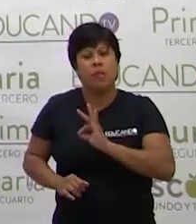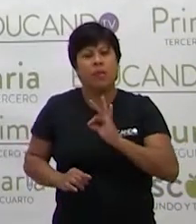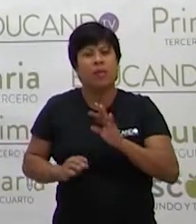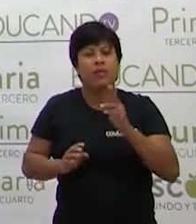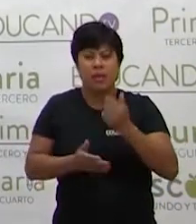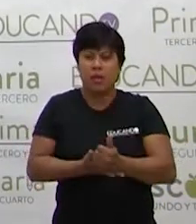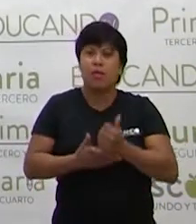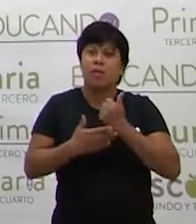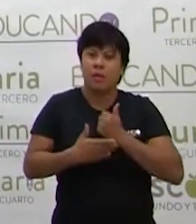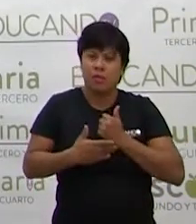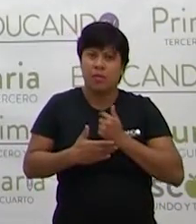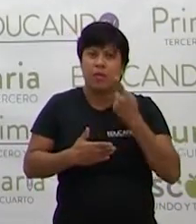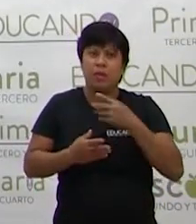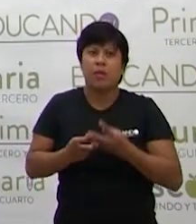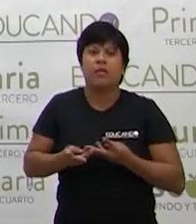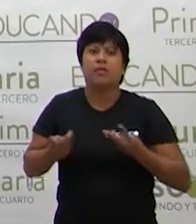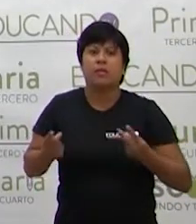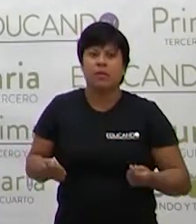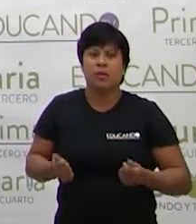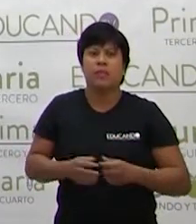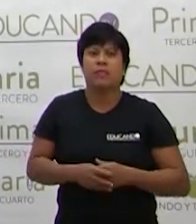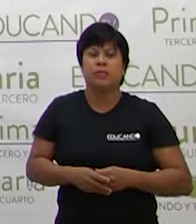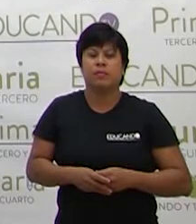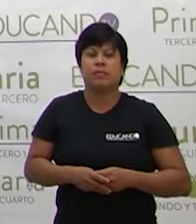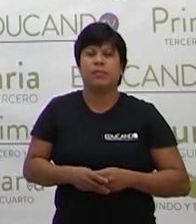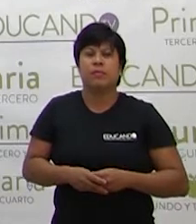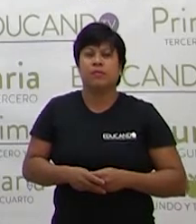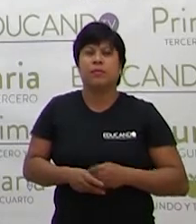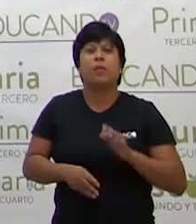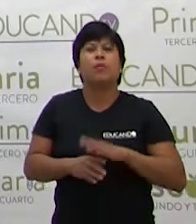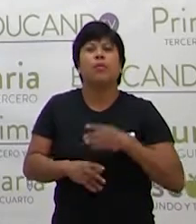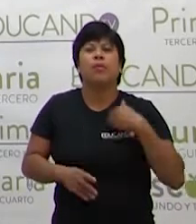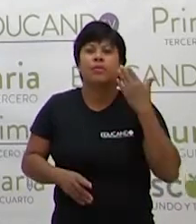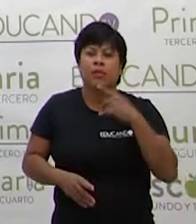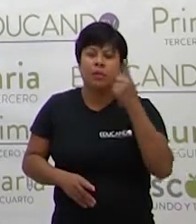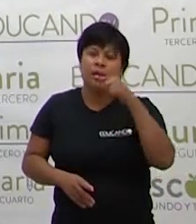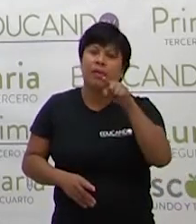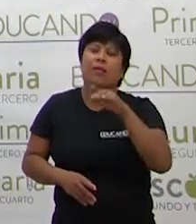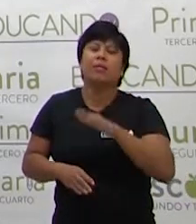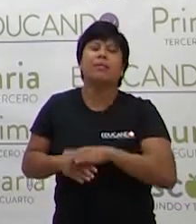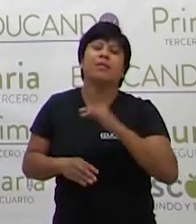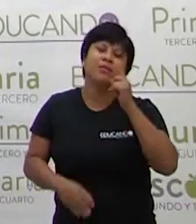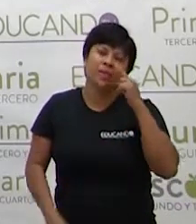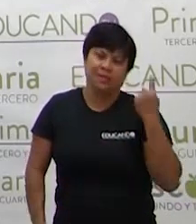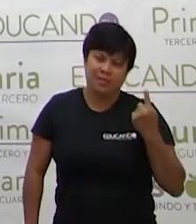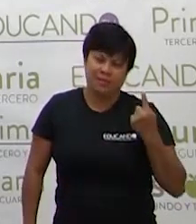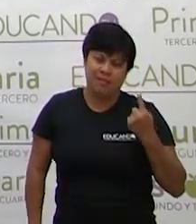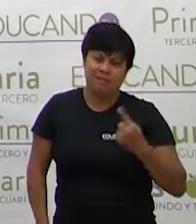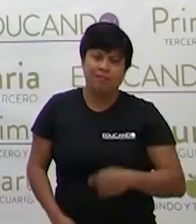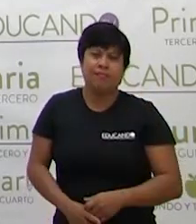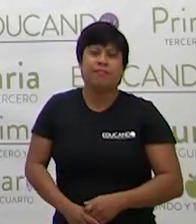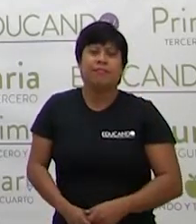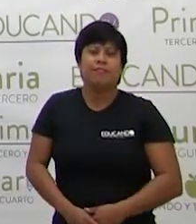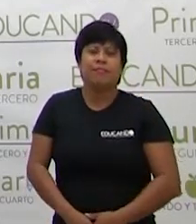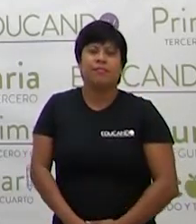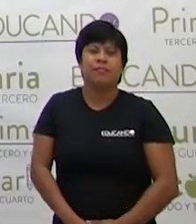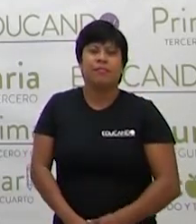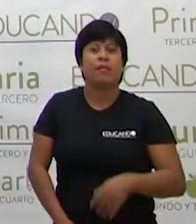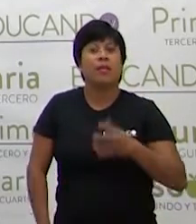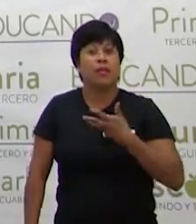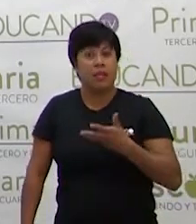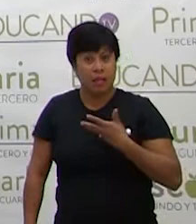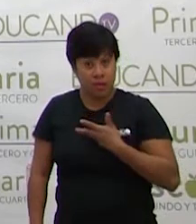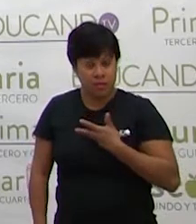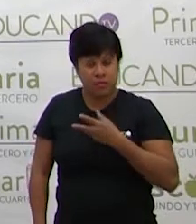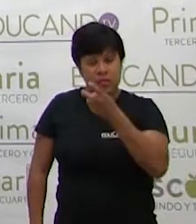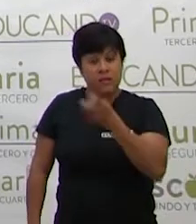a ayudarme a resolverlo, porque yo sé que ya para ti va a ser más fácil. Tenemos